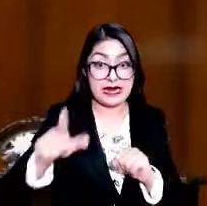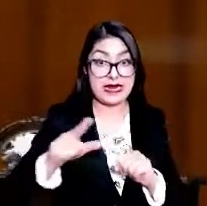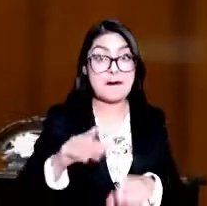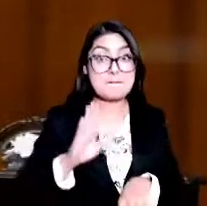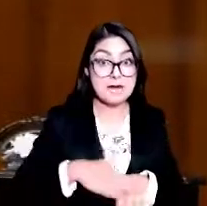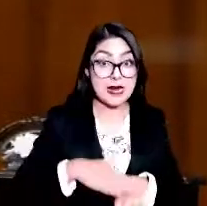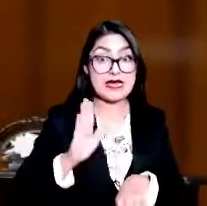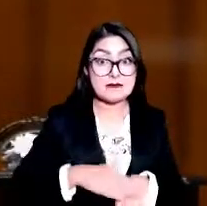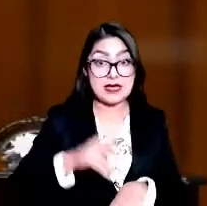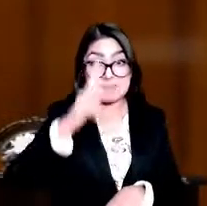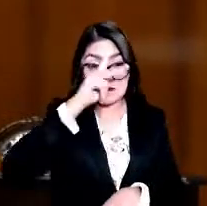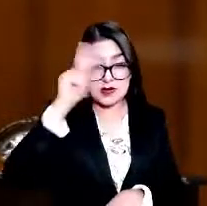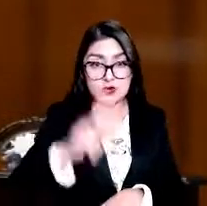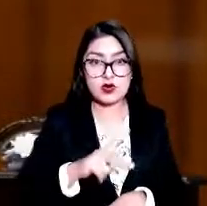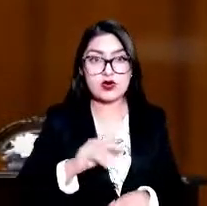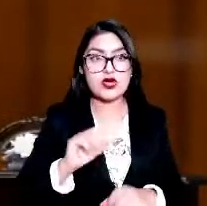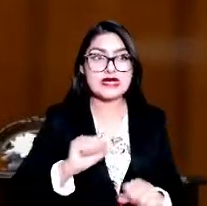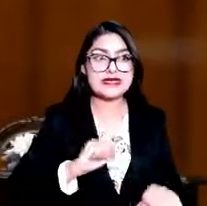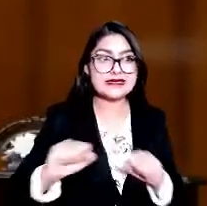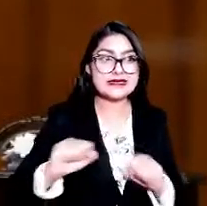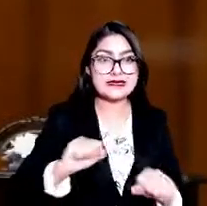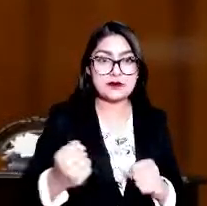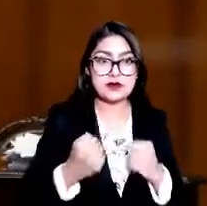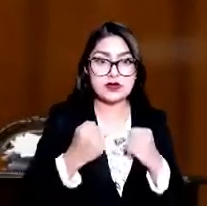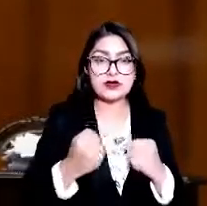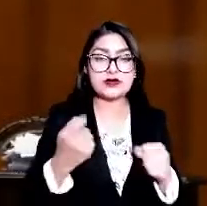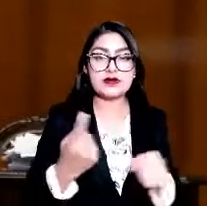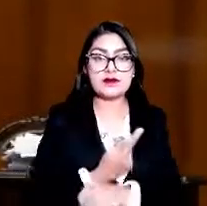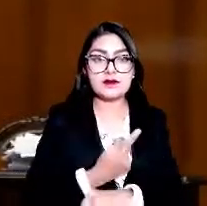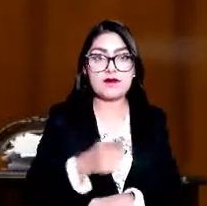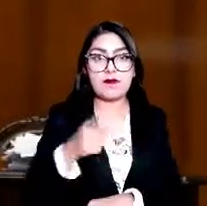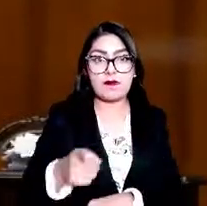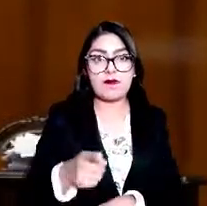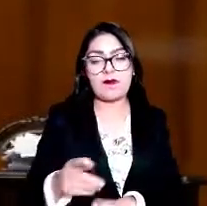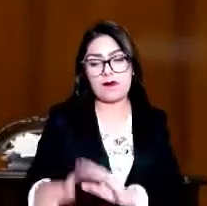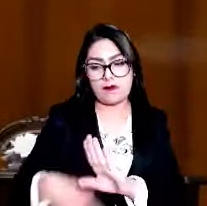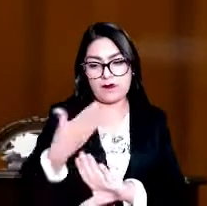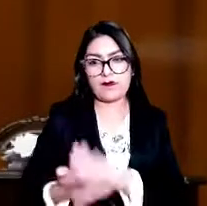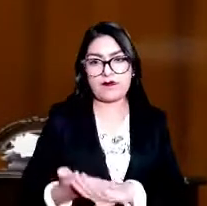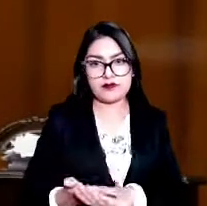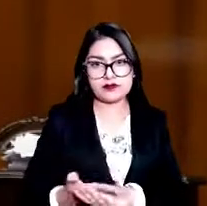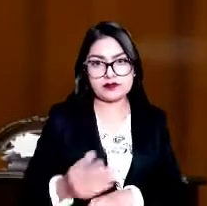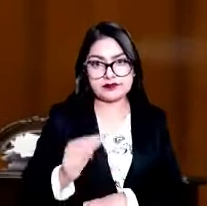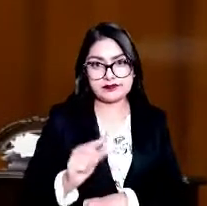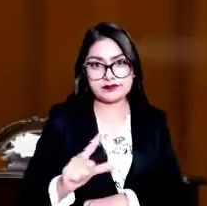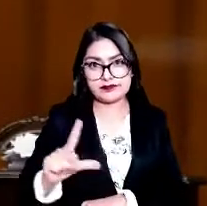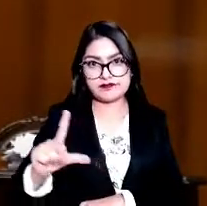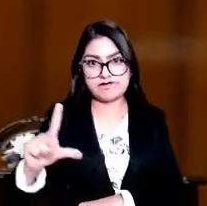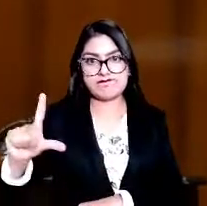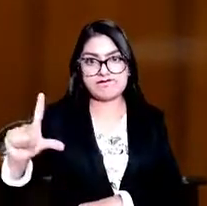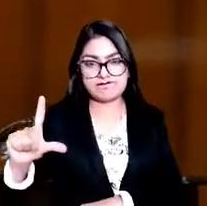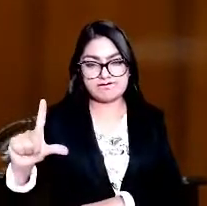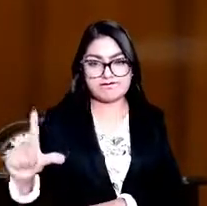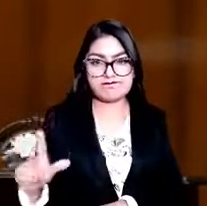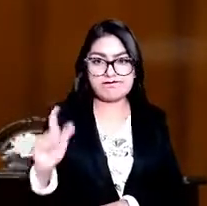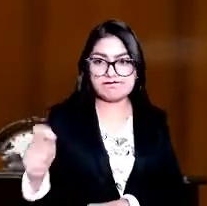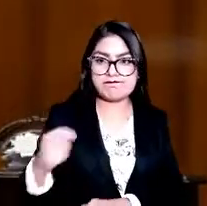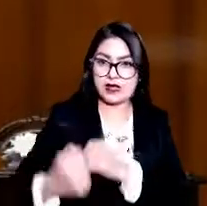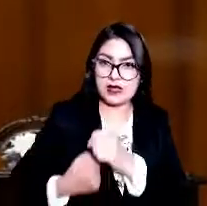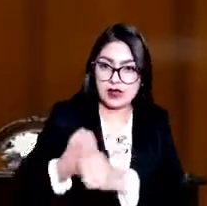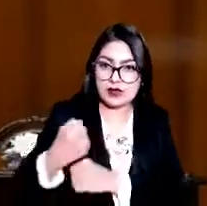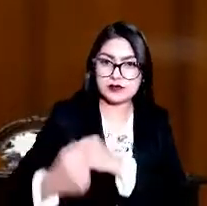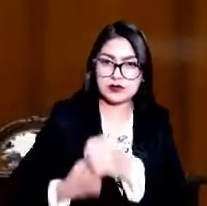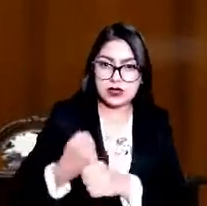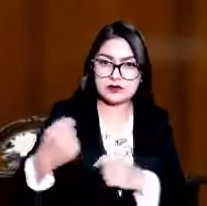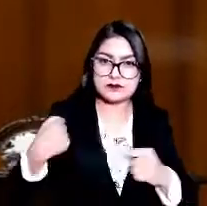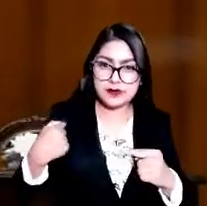diferentes magnitudes se ha incrementado de forma significativa en los recientes años.